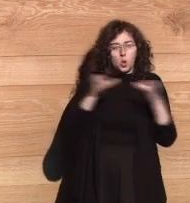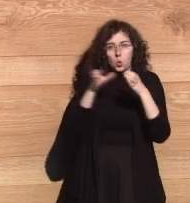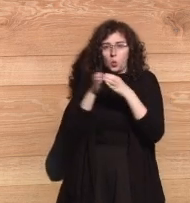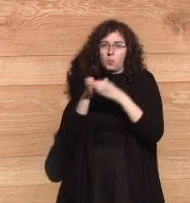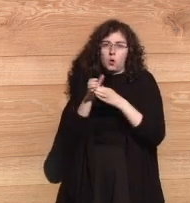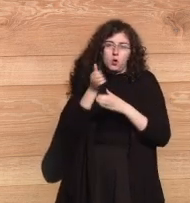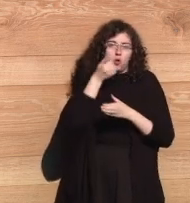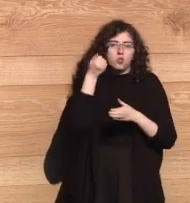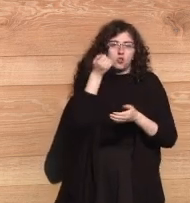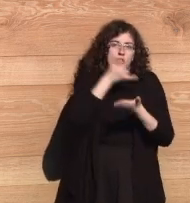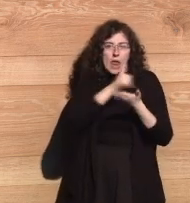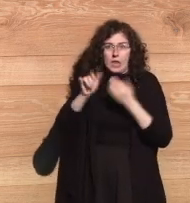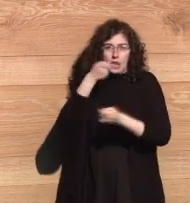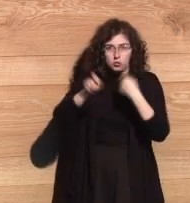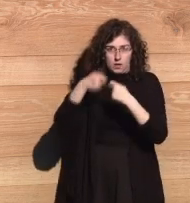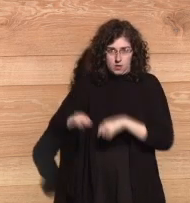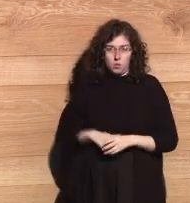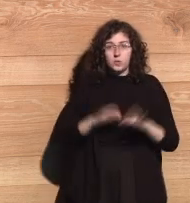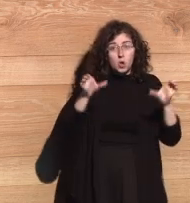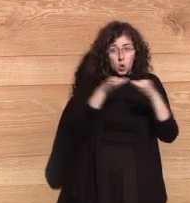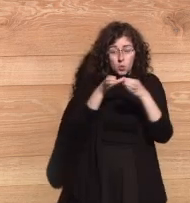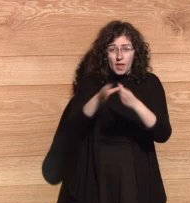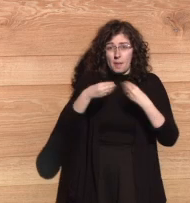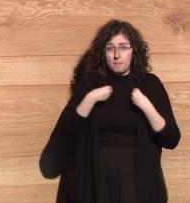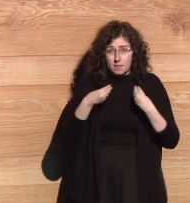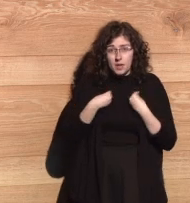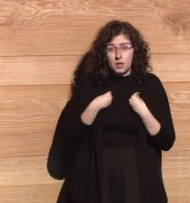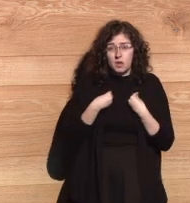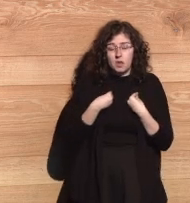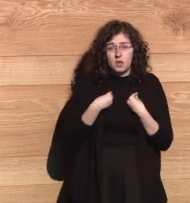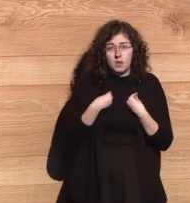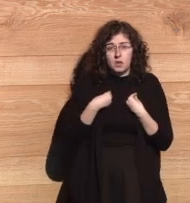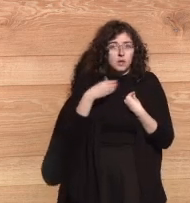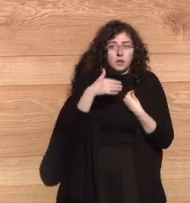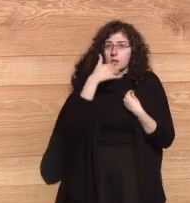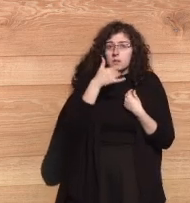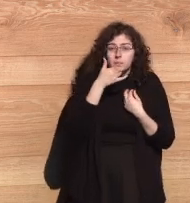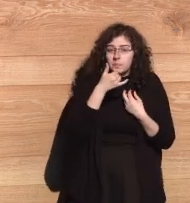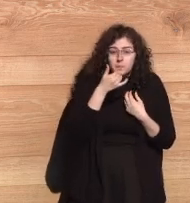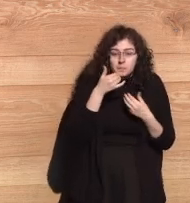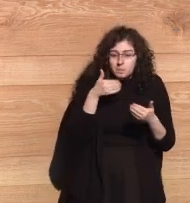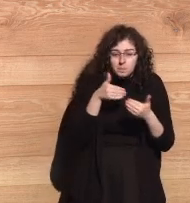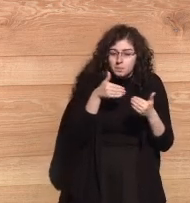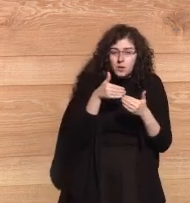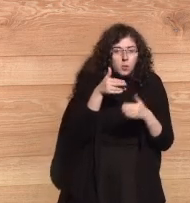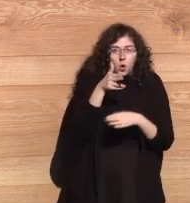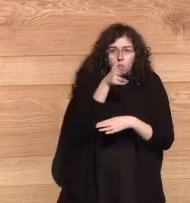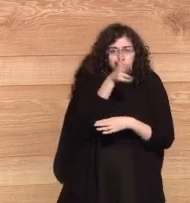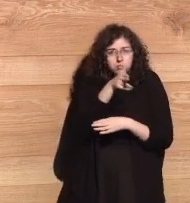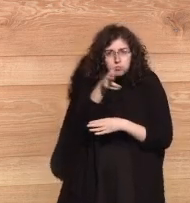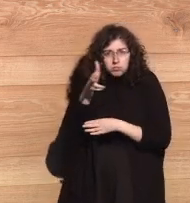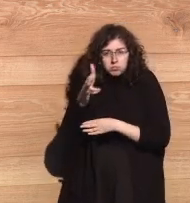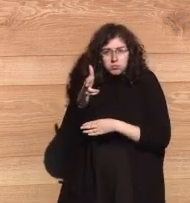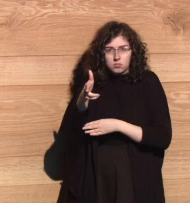opio. Y son comunidades que viven a punto de pistola, ¿no?